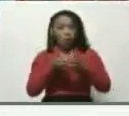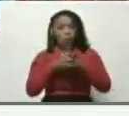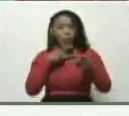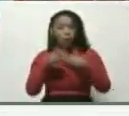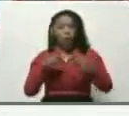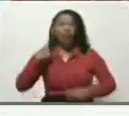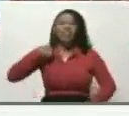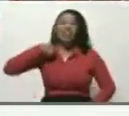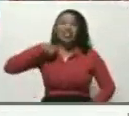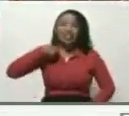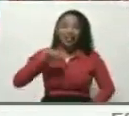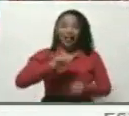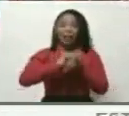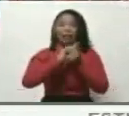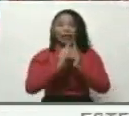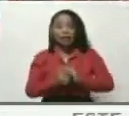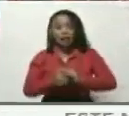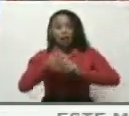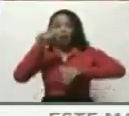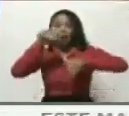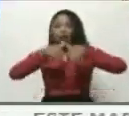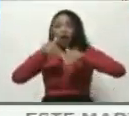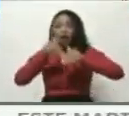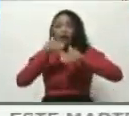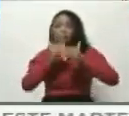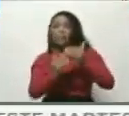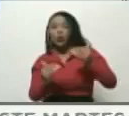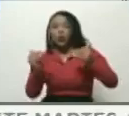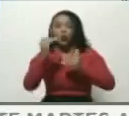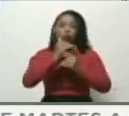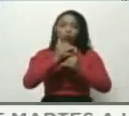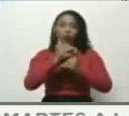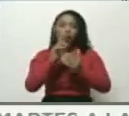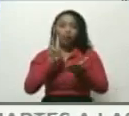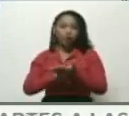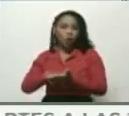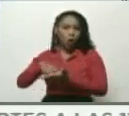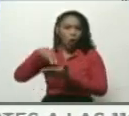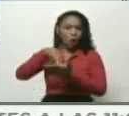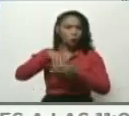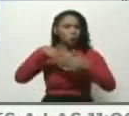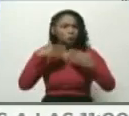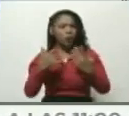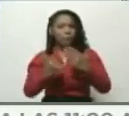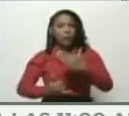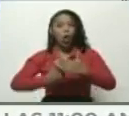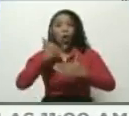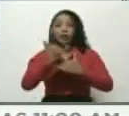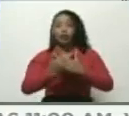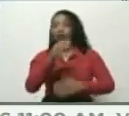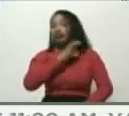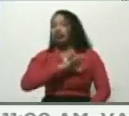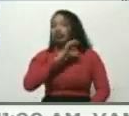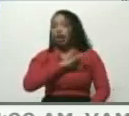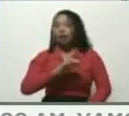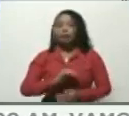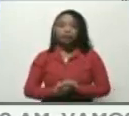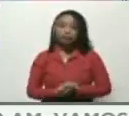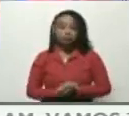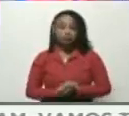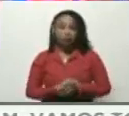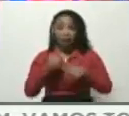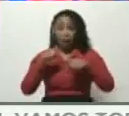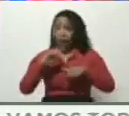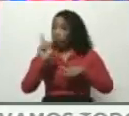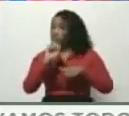tiene que trascender lo electoral. Se trata de levantar el proyecto socialista. Este no es